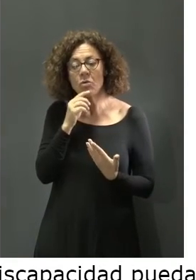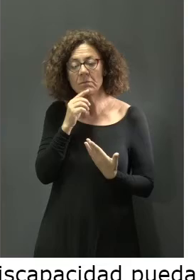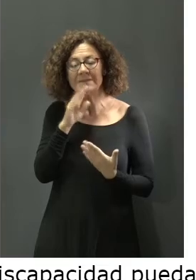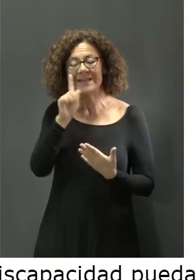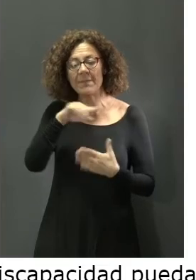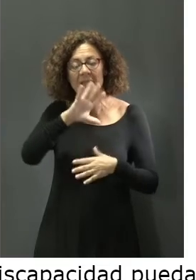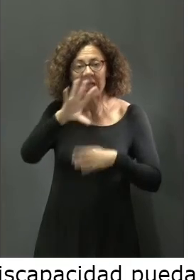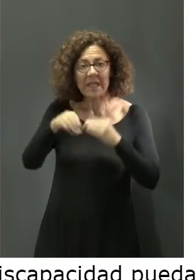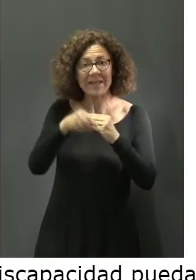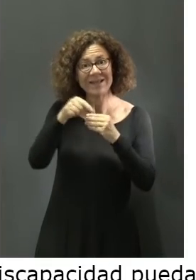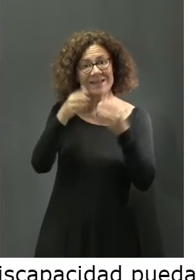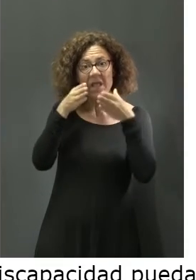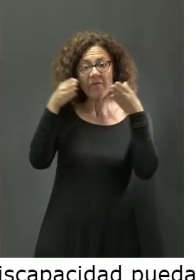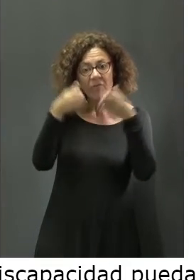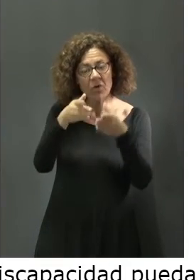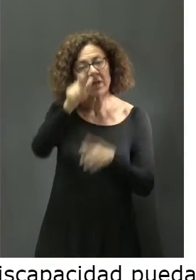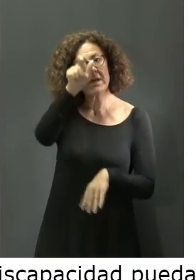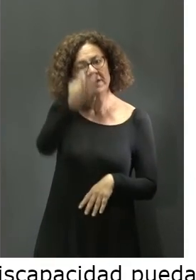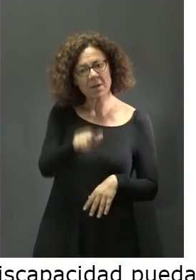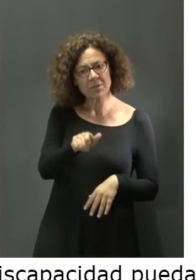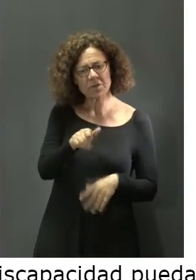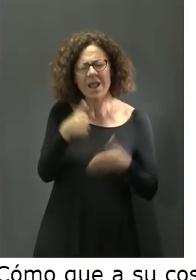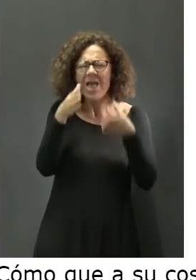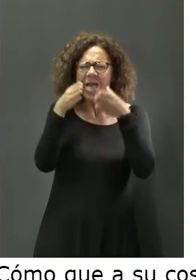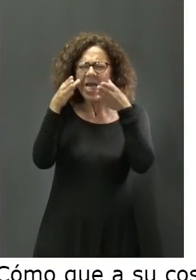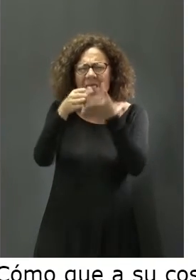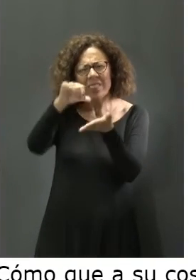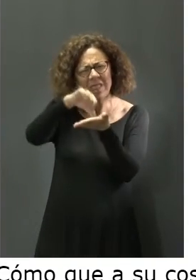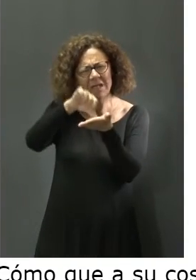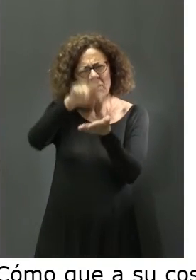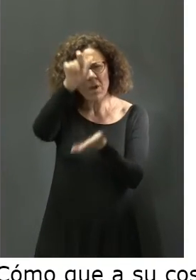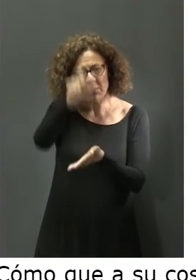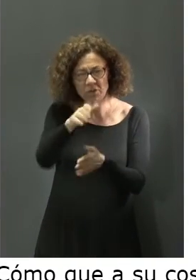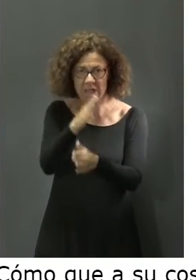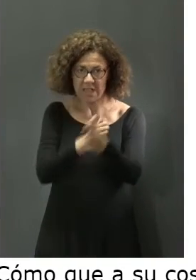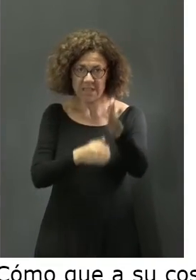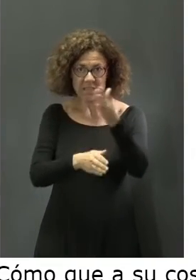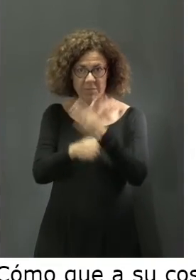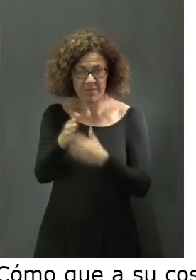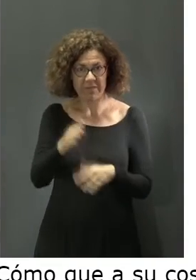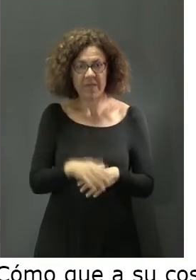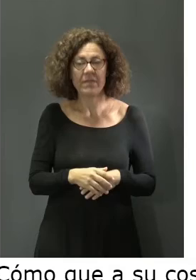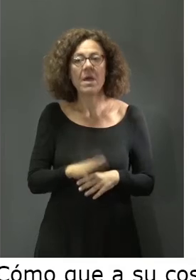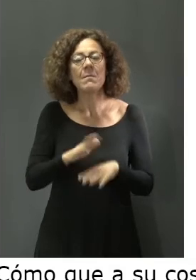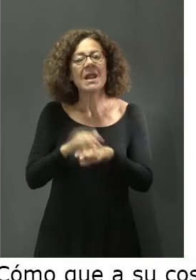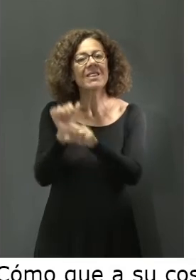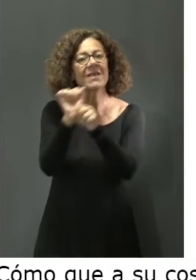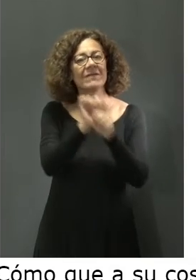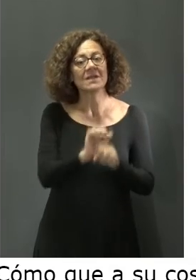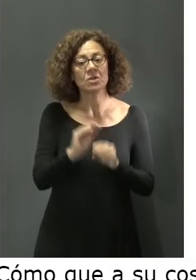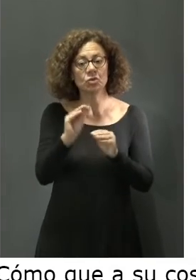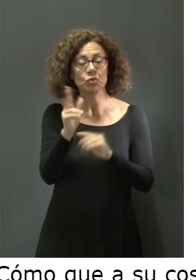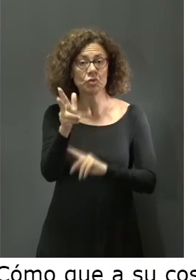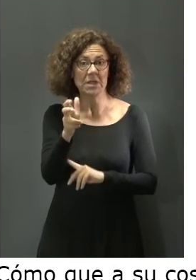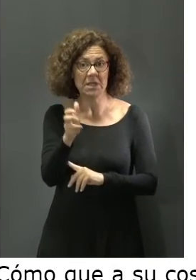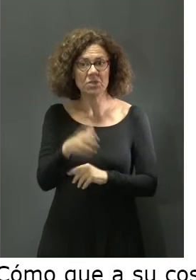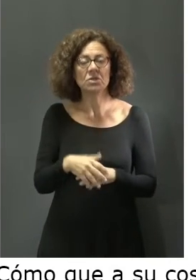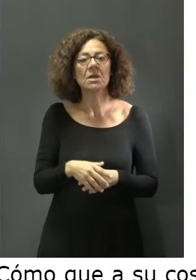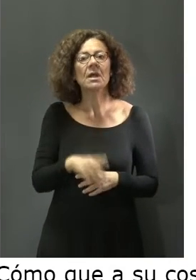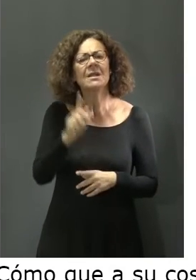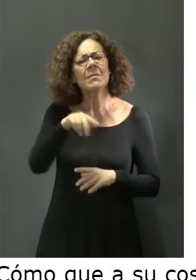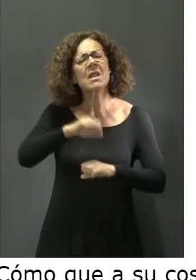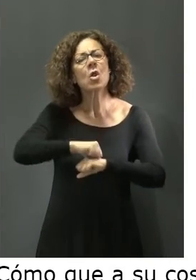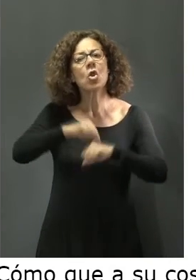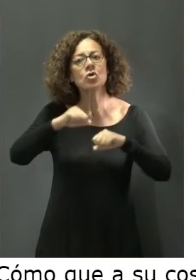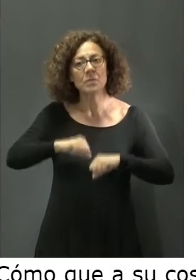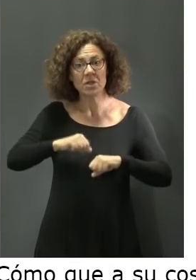¿no? de la persona, centrado en la persona con discapacidad, en la defensa de los derechos de las personas con discapacidad y las personas mayores,